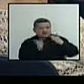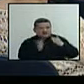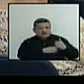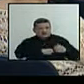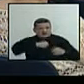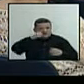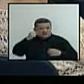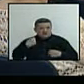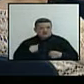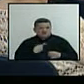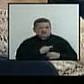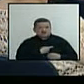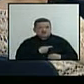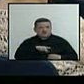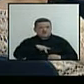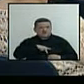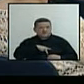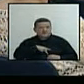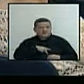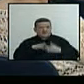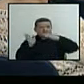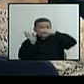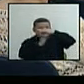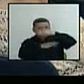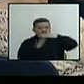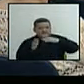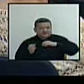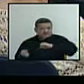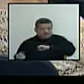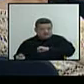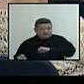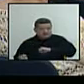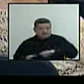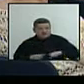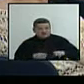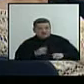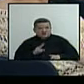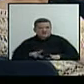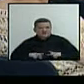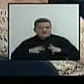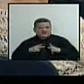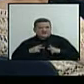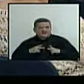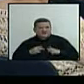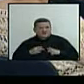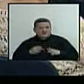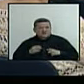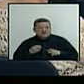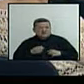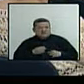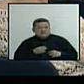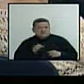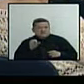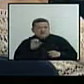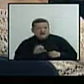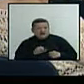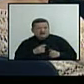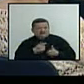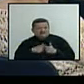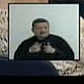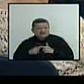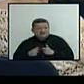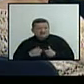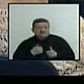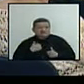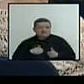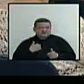Pascua. Renunciar a una vida rutinaria y monótona que deja pasar los días sin